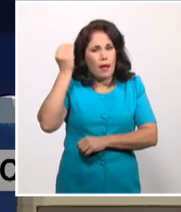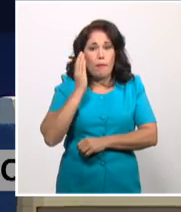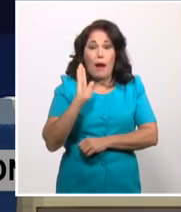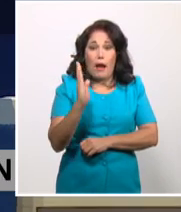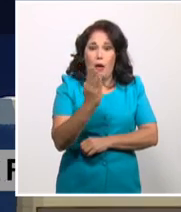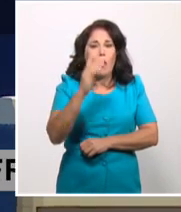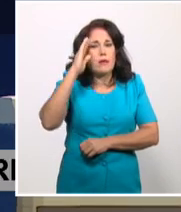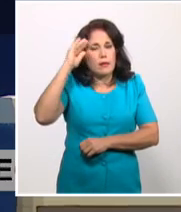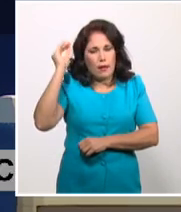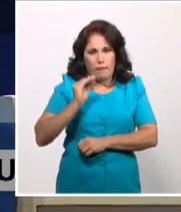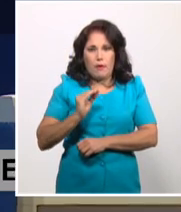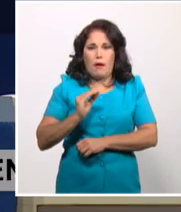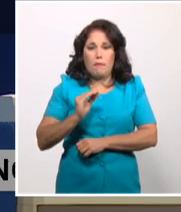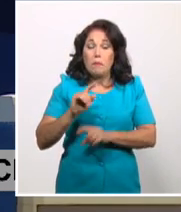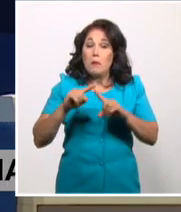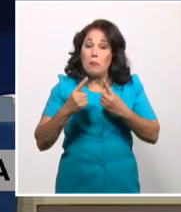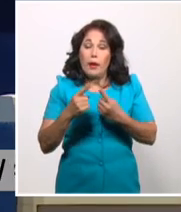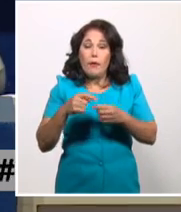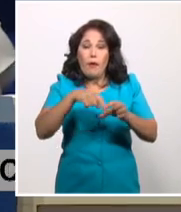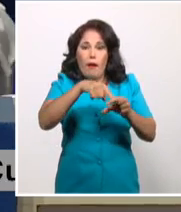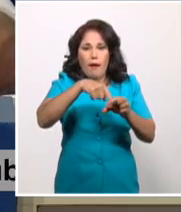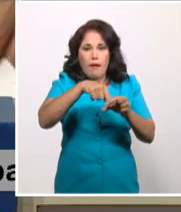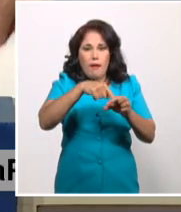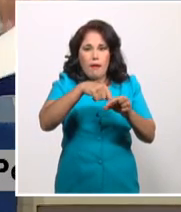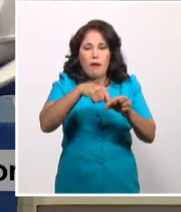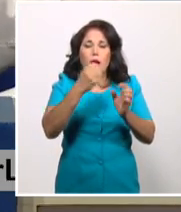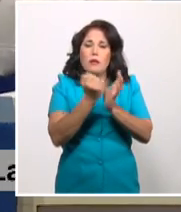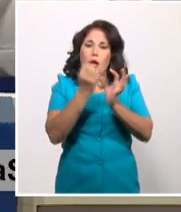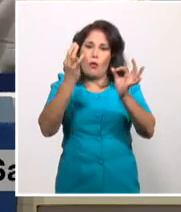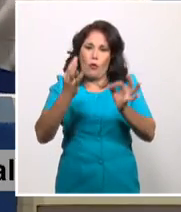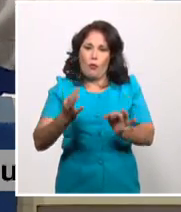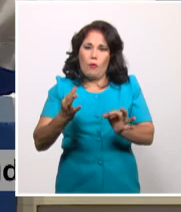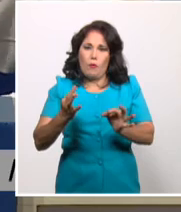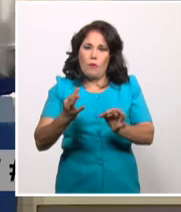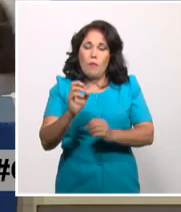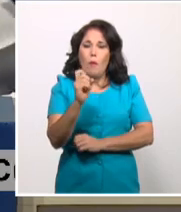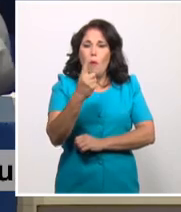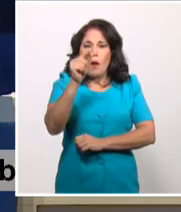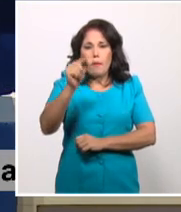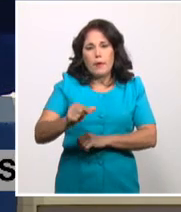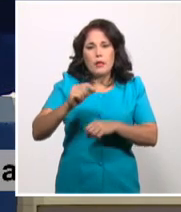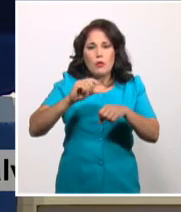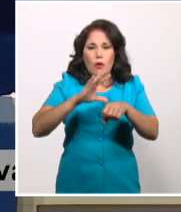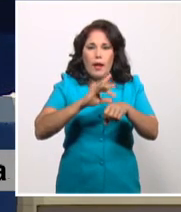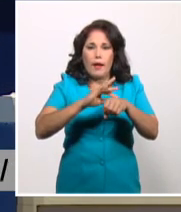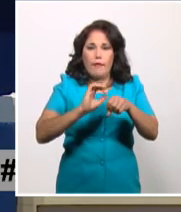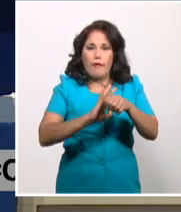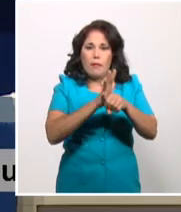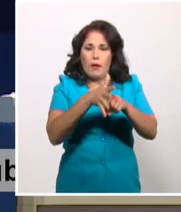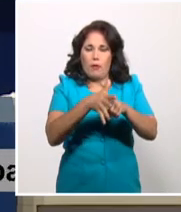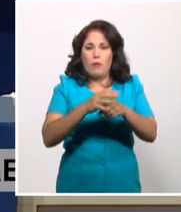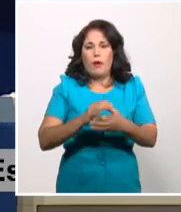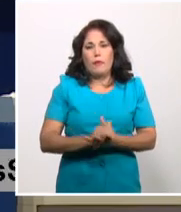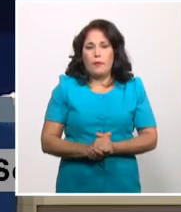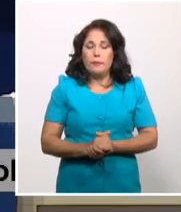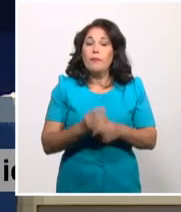de este caso. Y en la Isla de la Juventud se confirmó un caso más ahí.